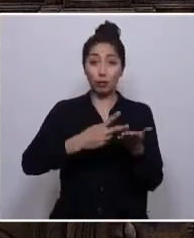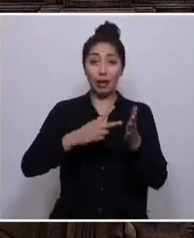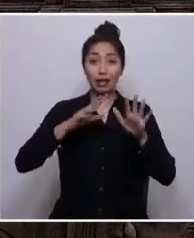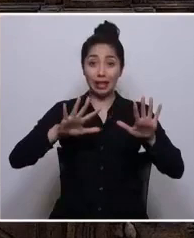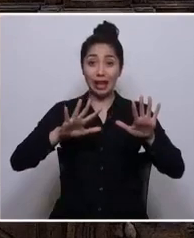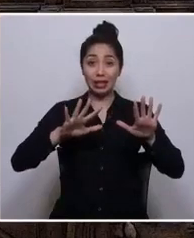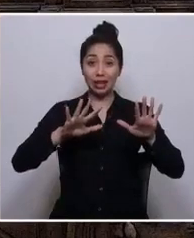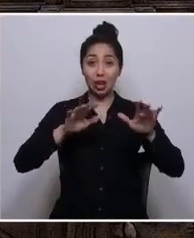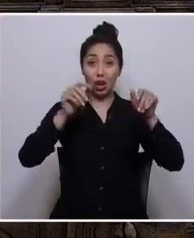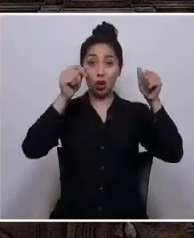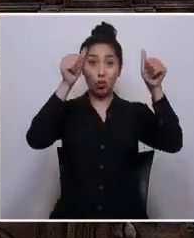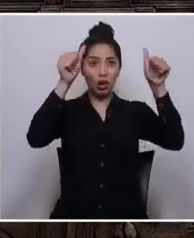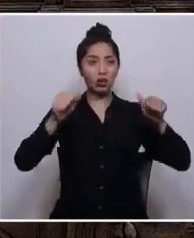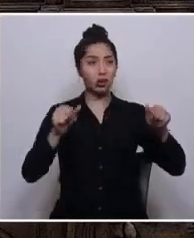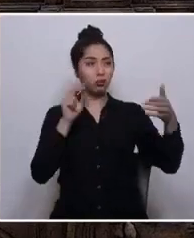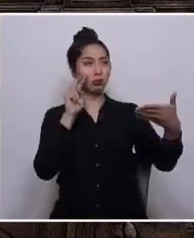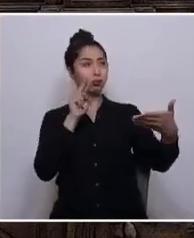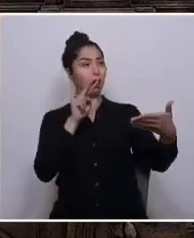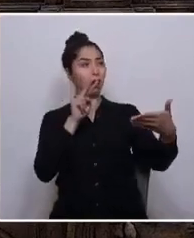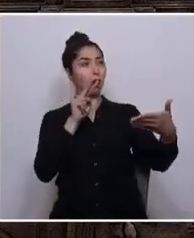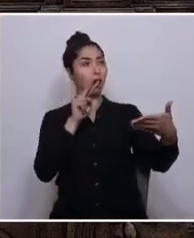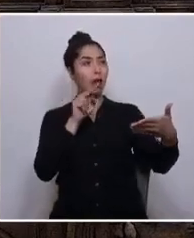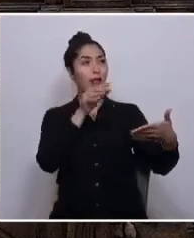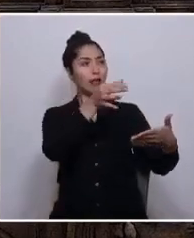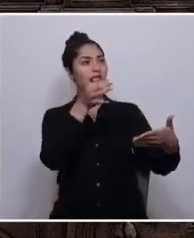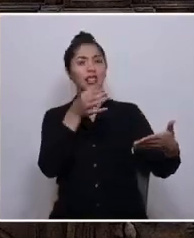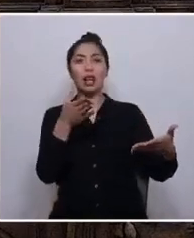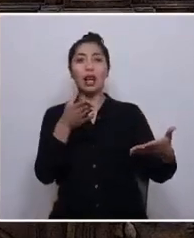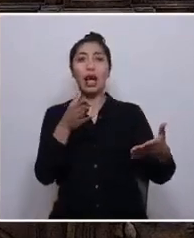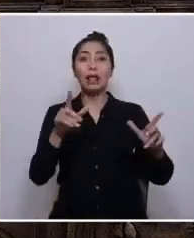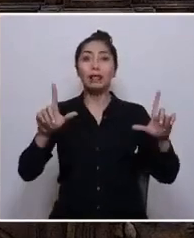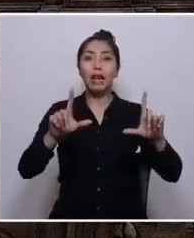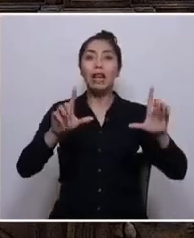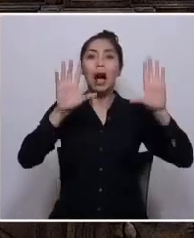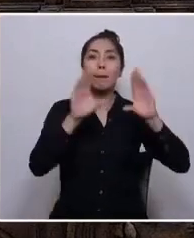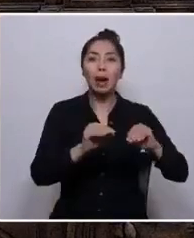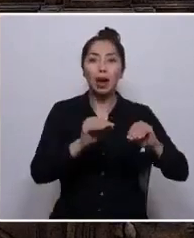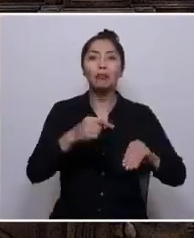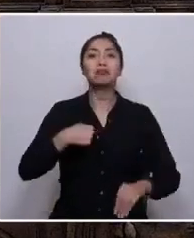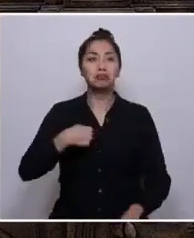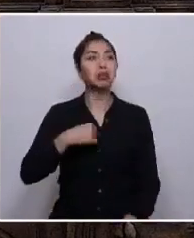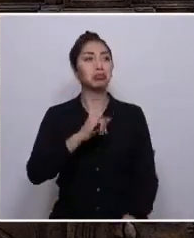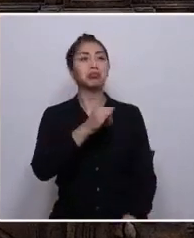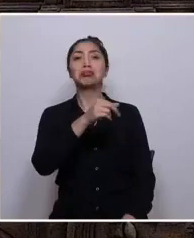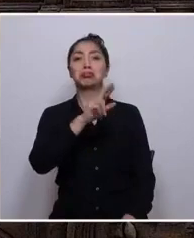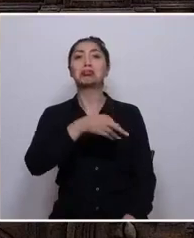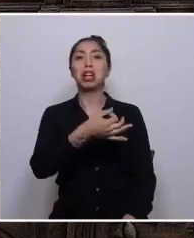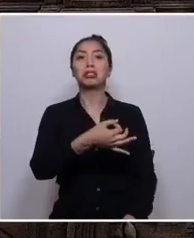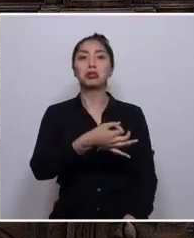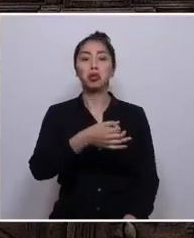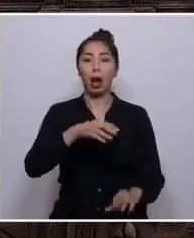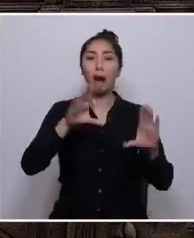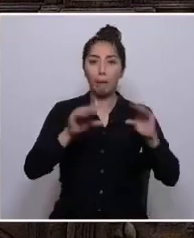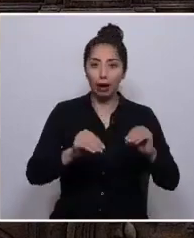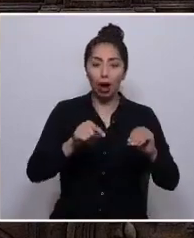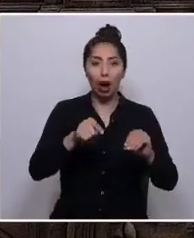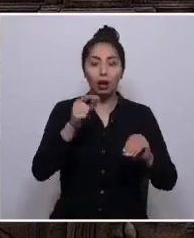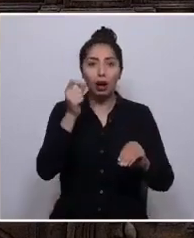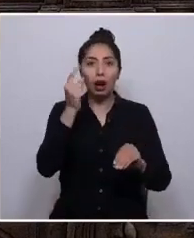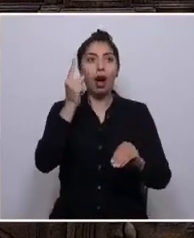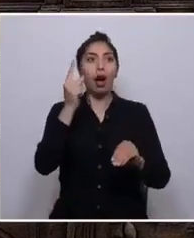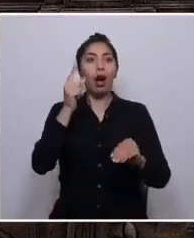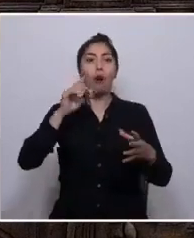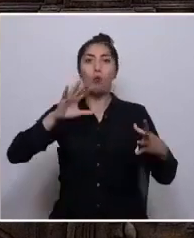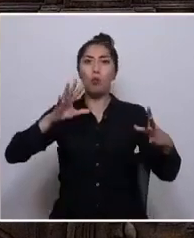apaga la tele y eso hice desde entonces descubrí un mundo muy complejo que estaba en mi imaginación